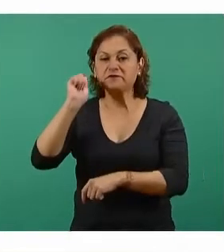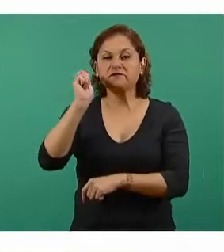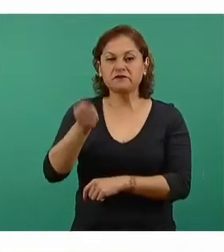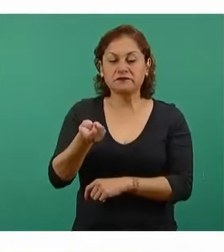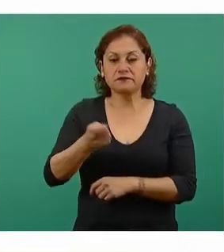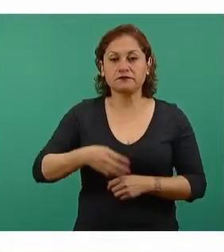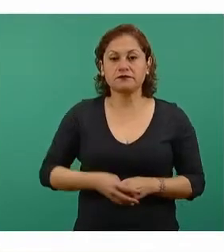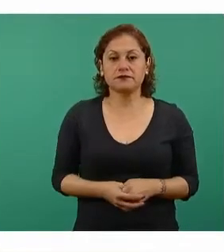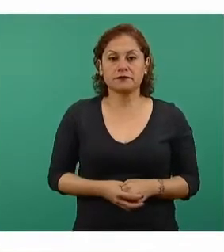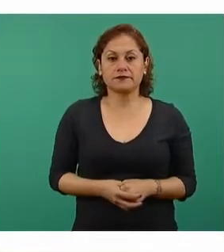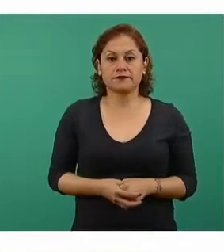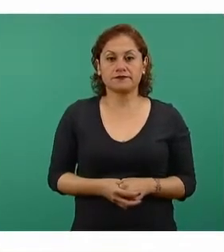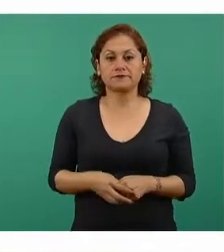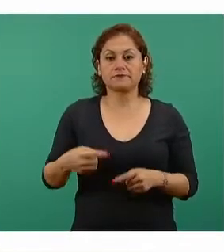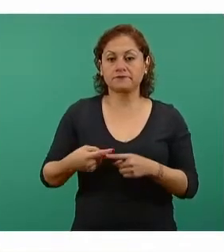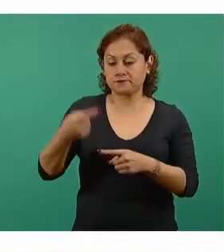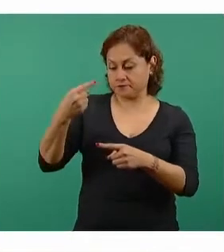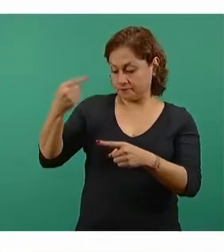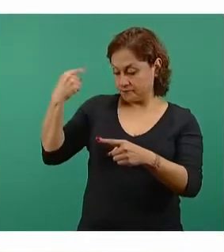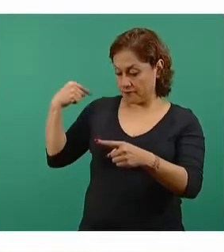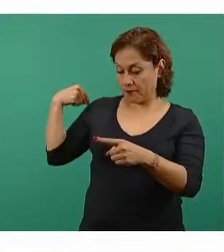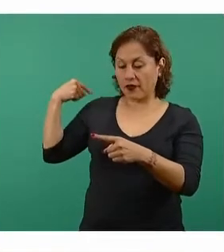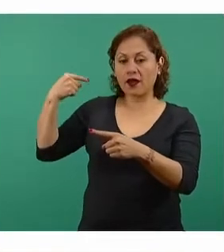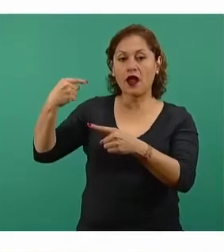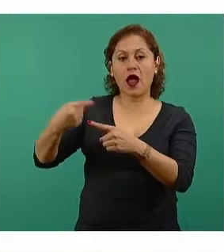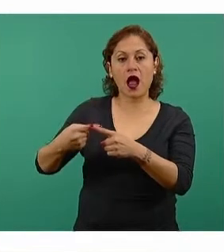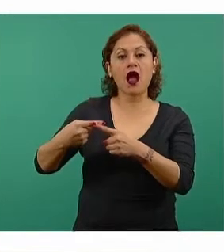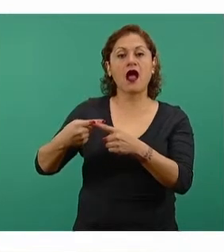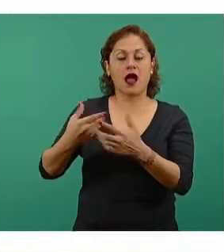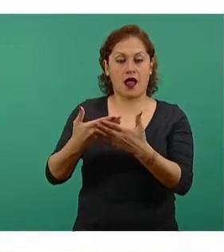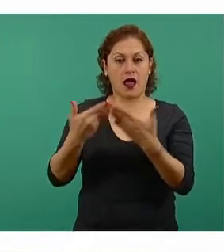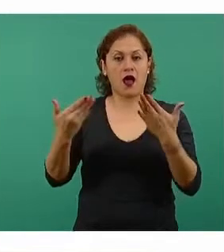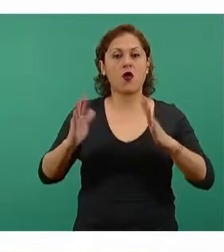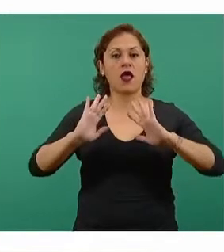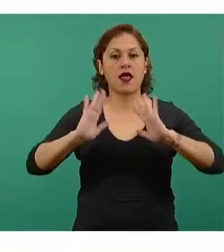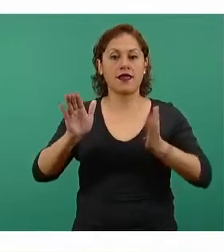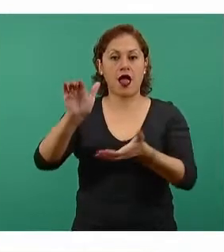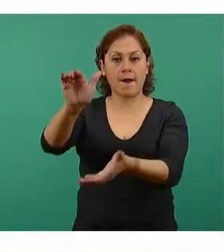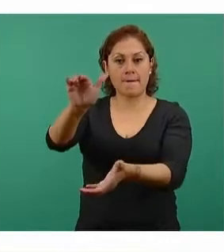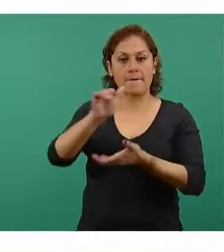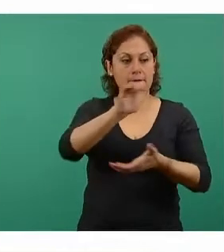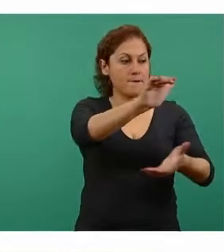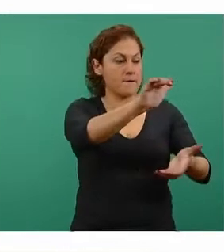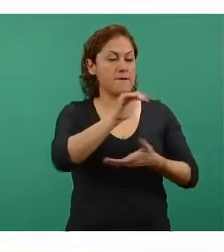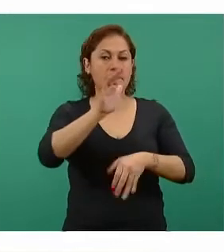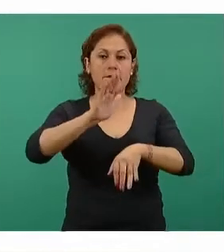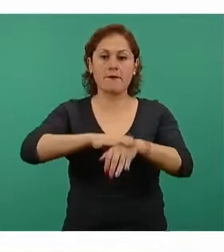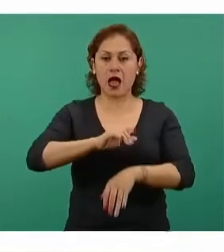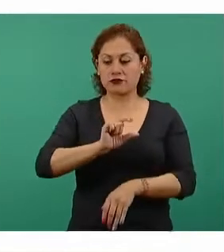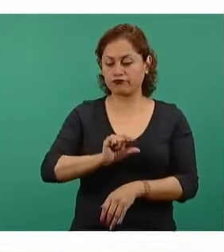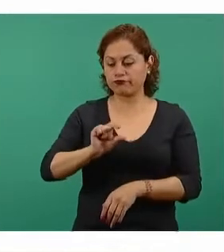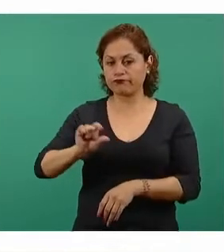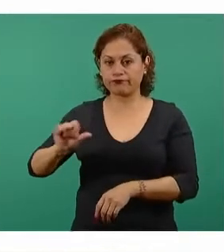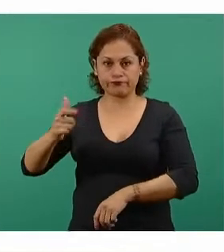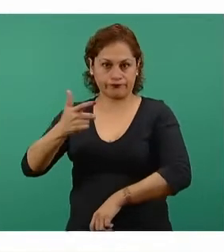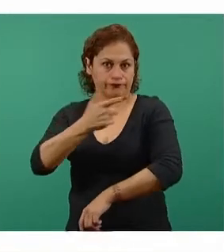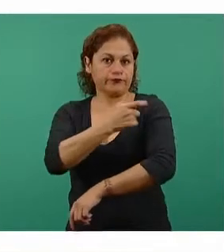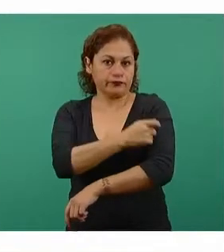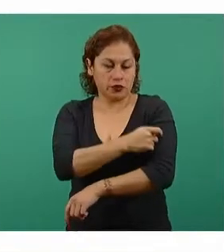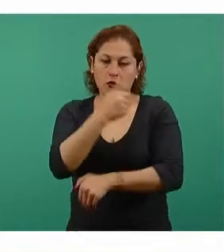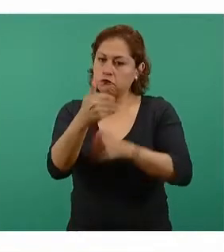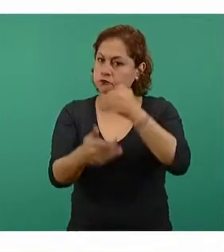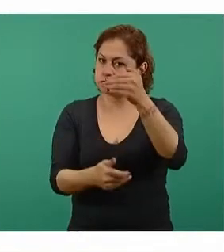que conforme los días han venido avanzando, pues afortunadamente también han llegado mayor cantidad de vacunas y la estrategia también ha